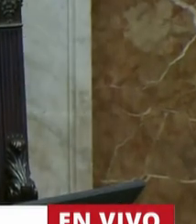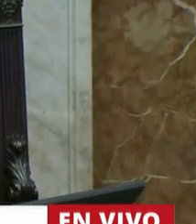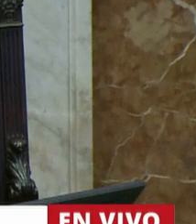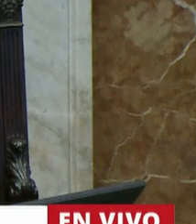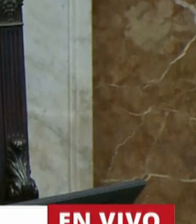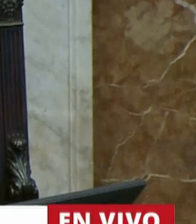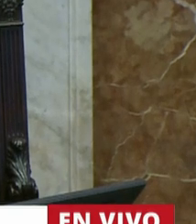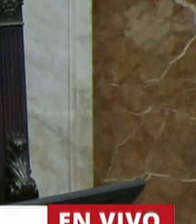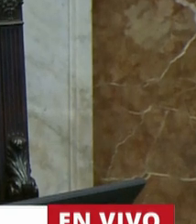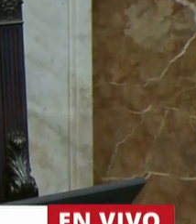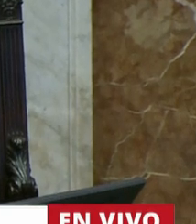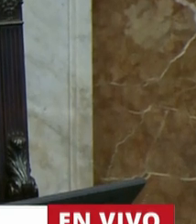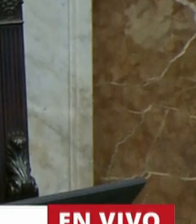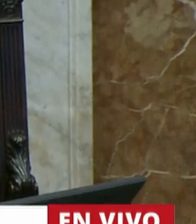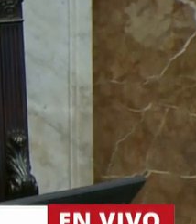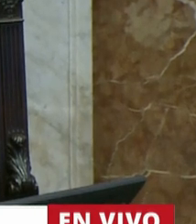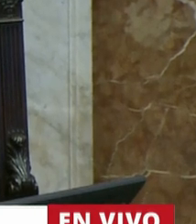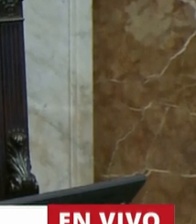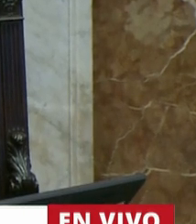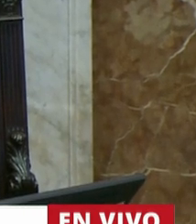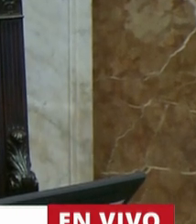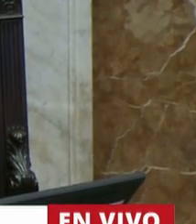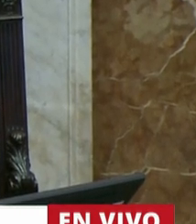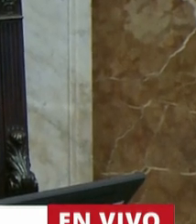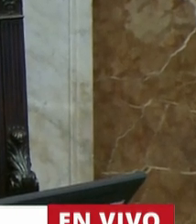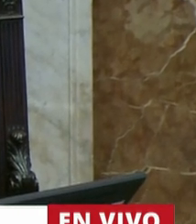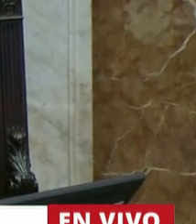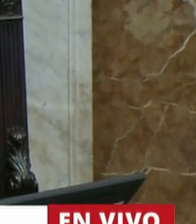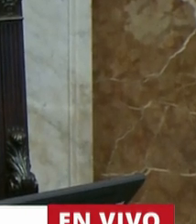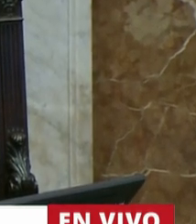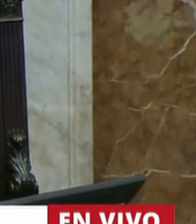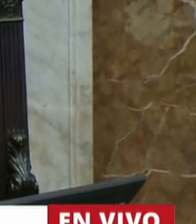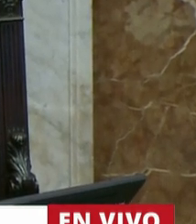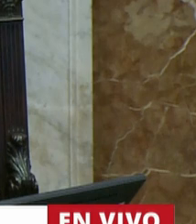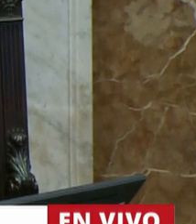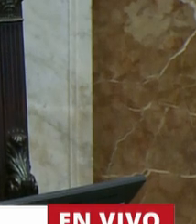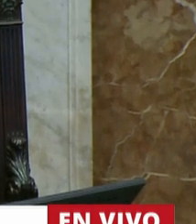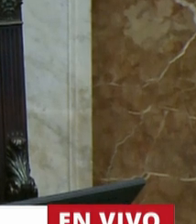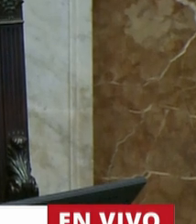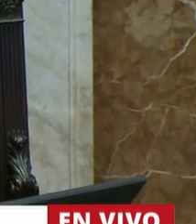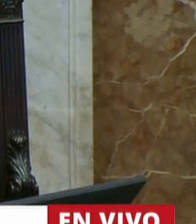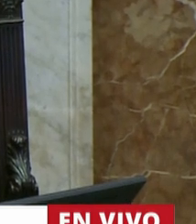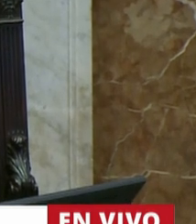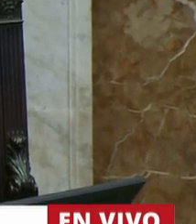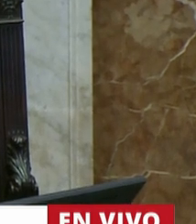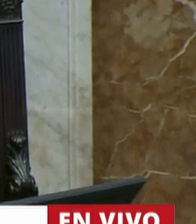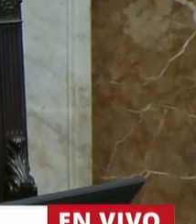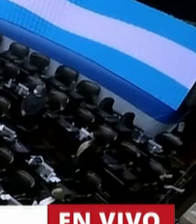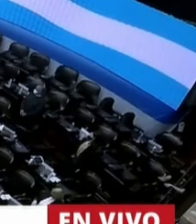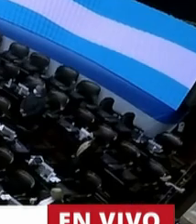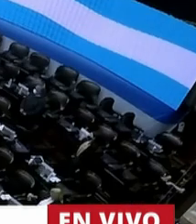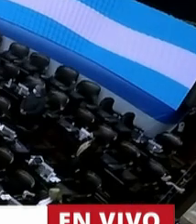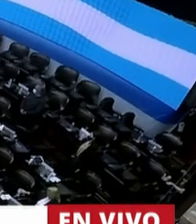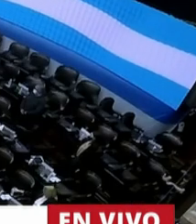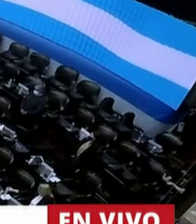argentino interpretado por la Orquesta escuela municipal de la ciudad de General San Martín provincia de Mendoza